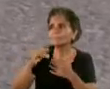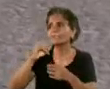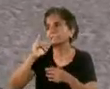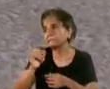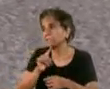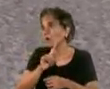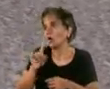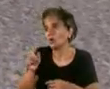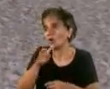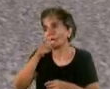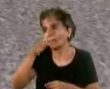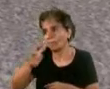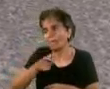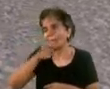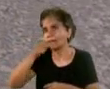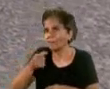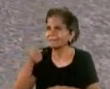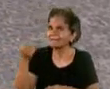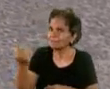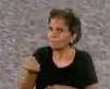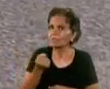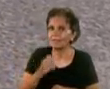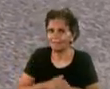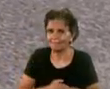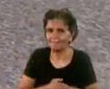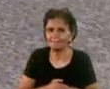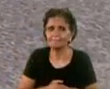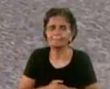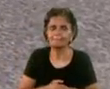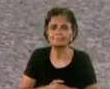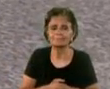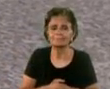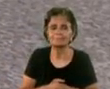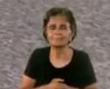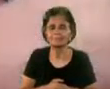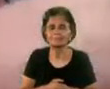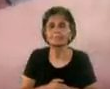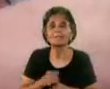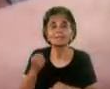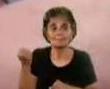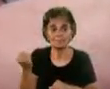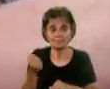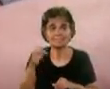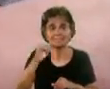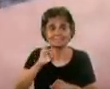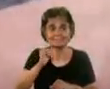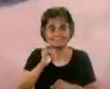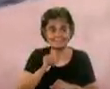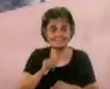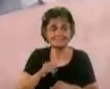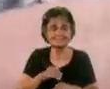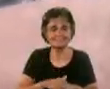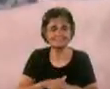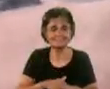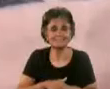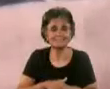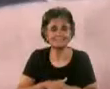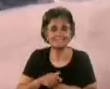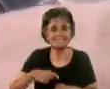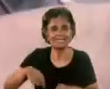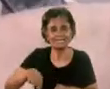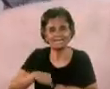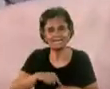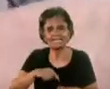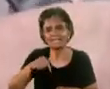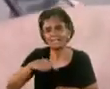por no. Bueno, es importante, ¿no? La visita. Sí, muy importante. Trabajo de la municipalidad. Sí, para mí sobre todo. Acá hemos sido premio nosotros